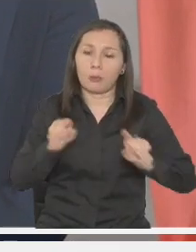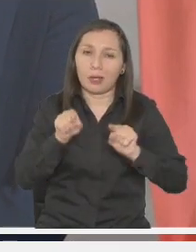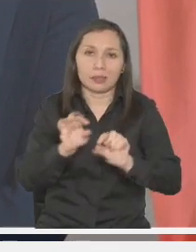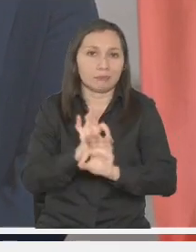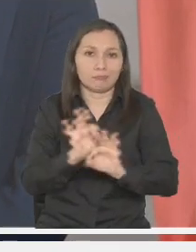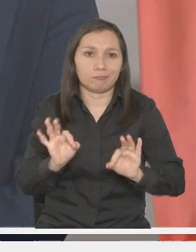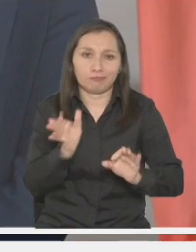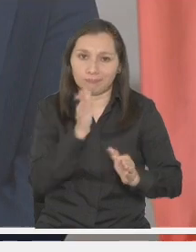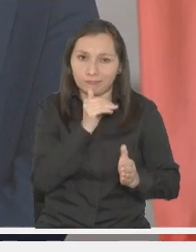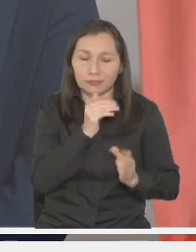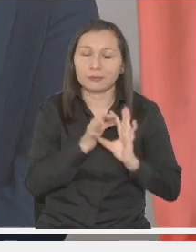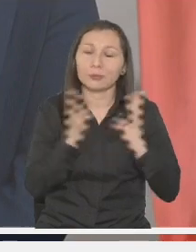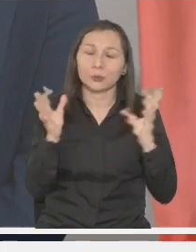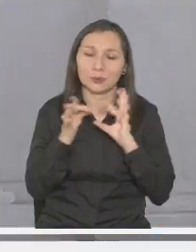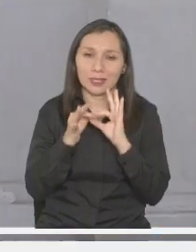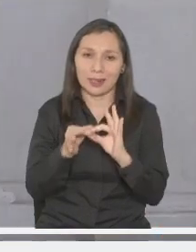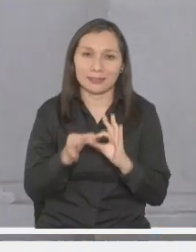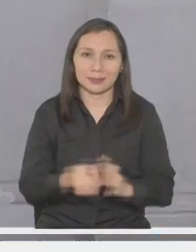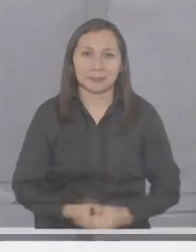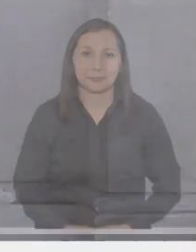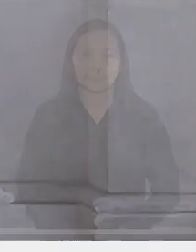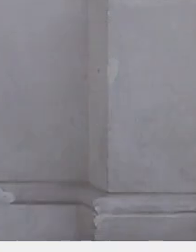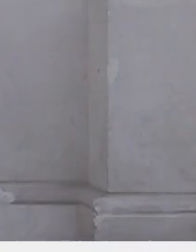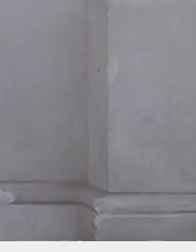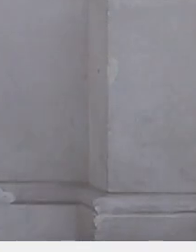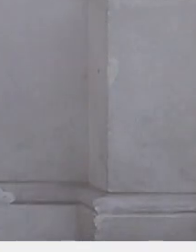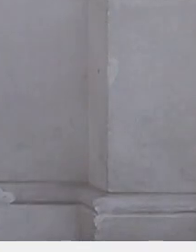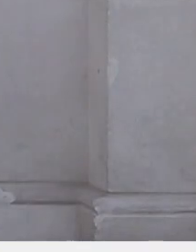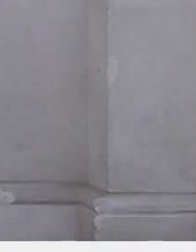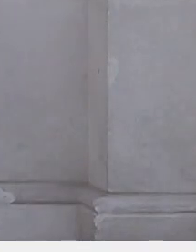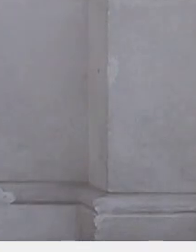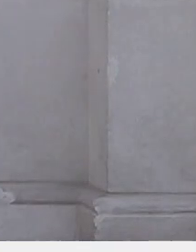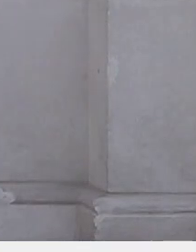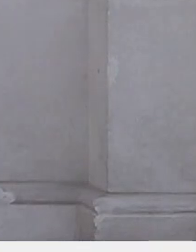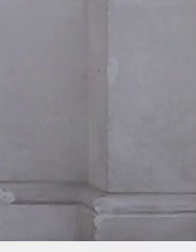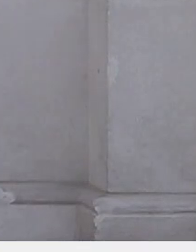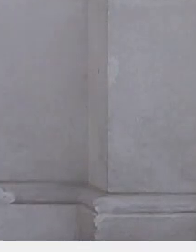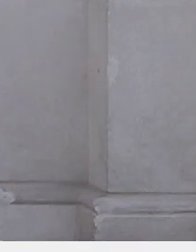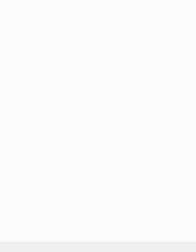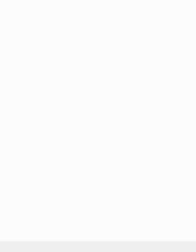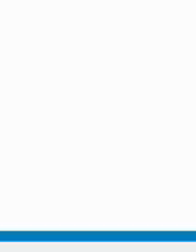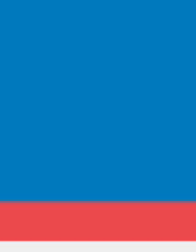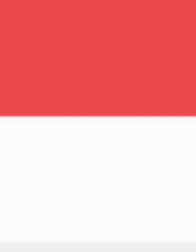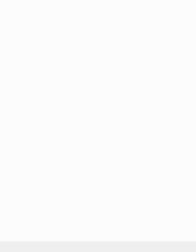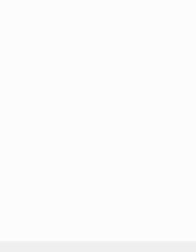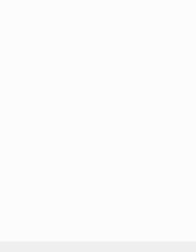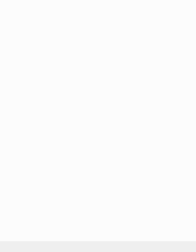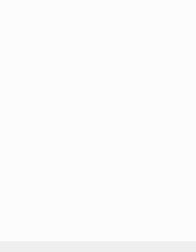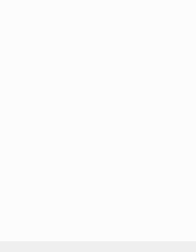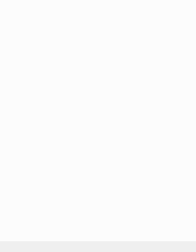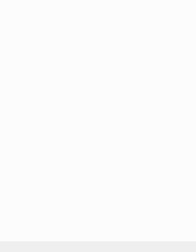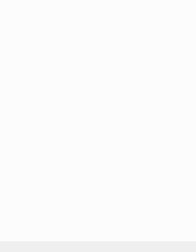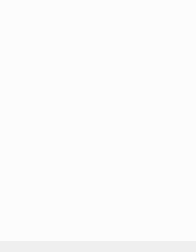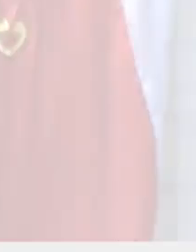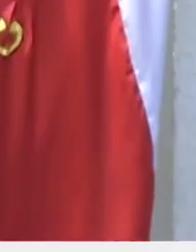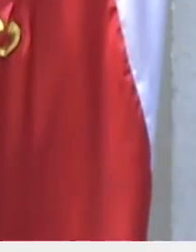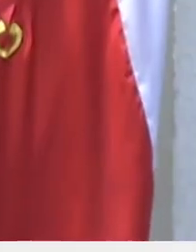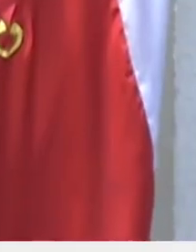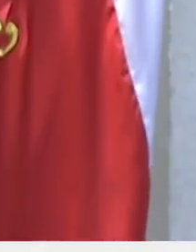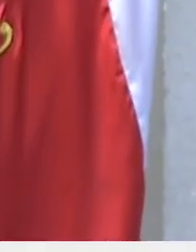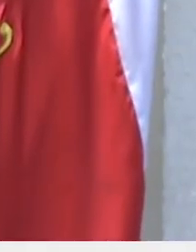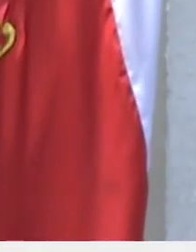dirección. Muchas gracias. Ahí está la ministra del Interior, Carolina Toá. Ahora va a hablar el director general